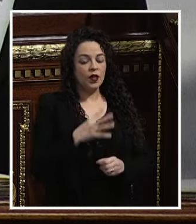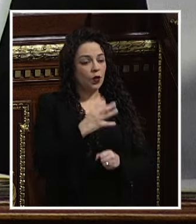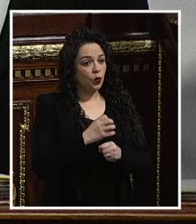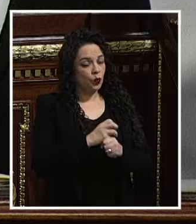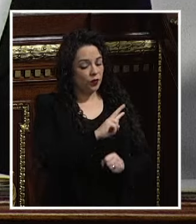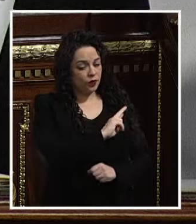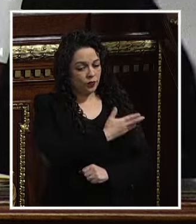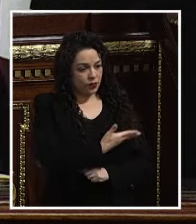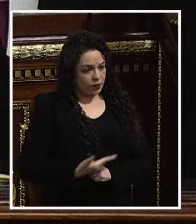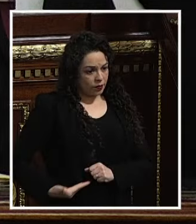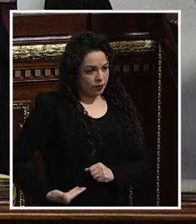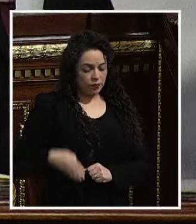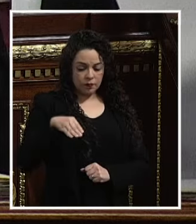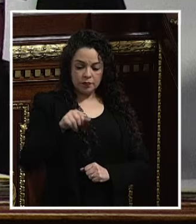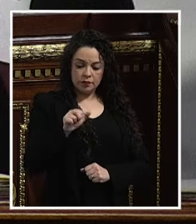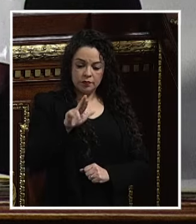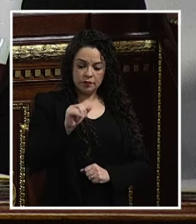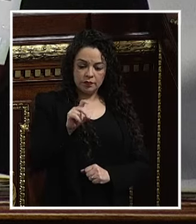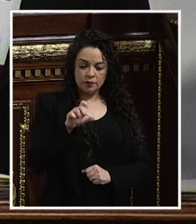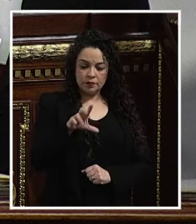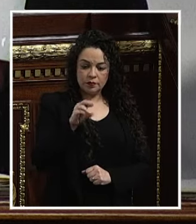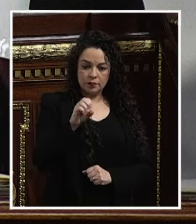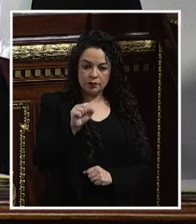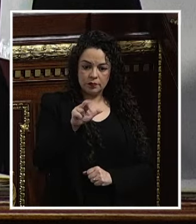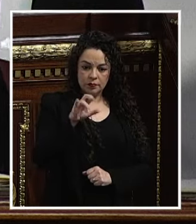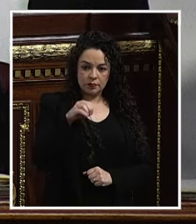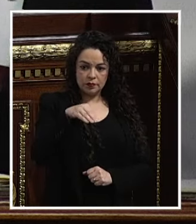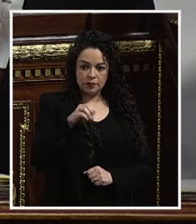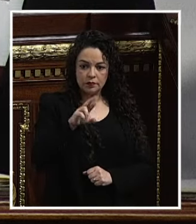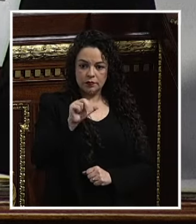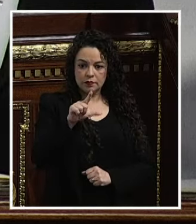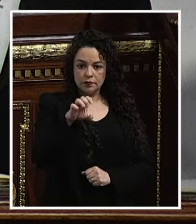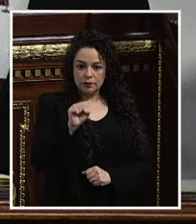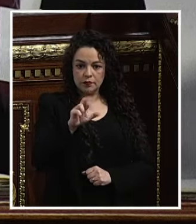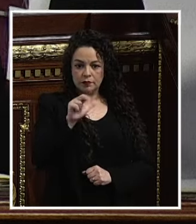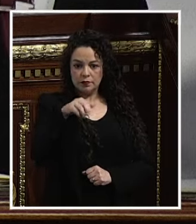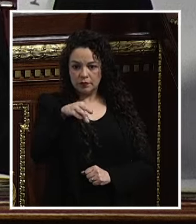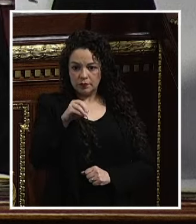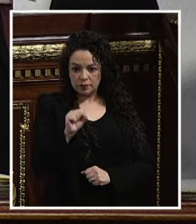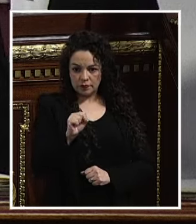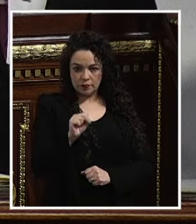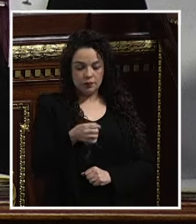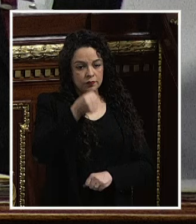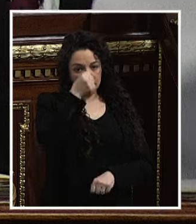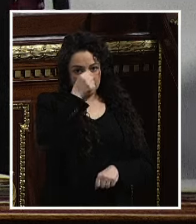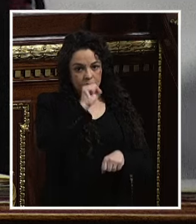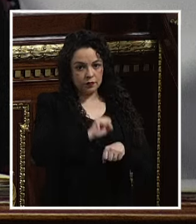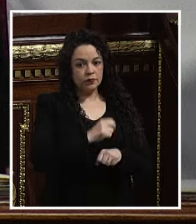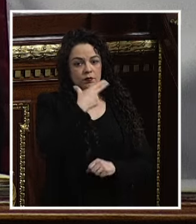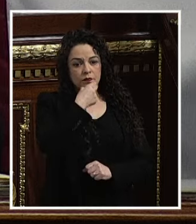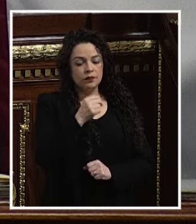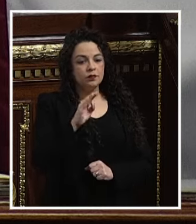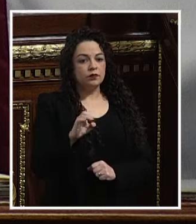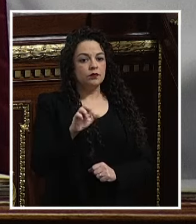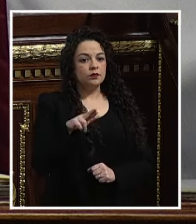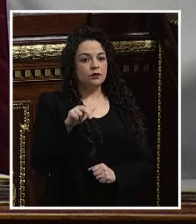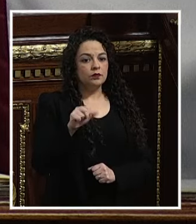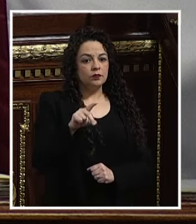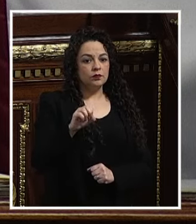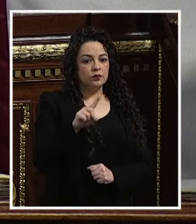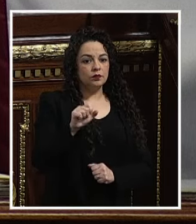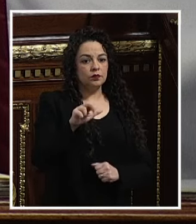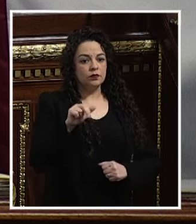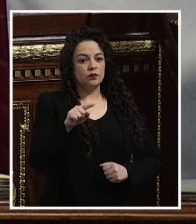vicepresidencia, María del Rosario Morales Ramos. Secretario, Fernando Zárate